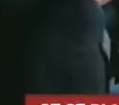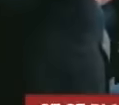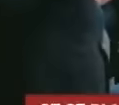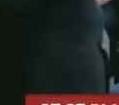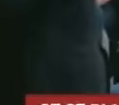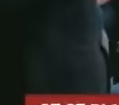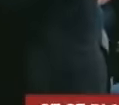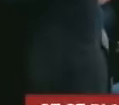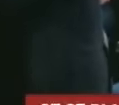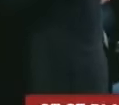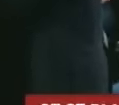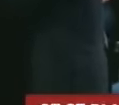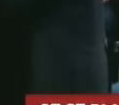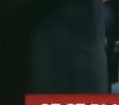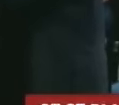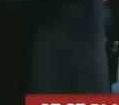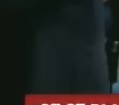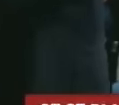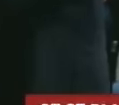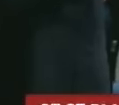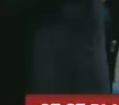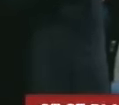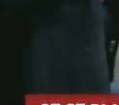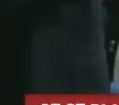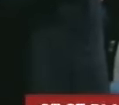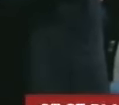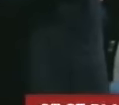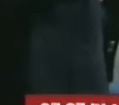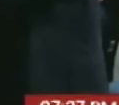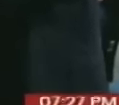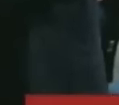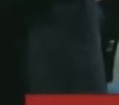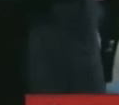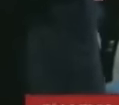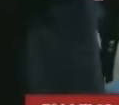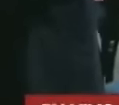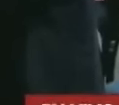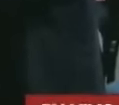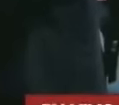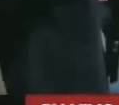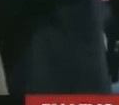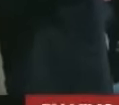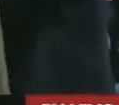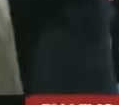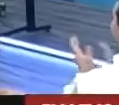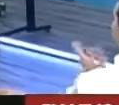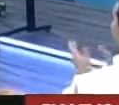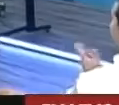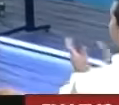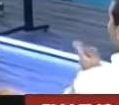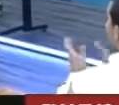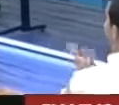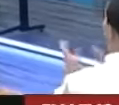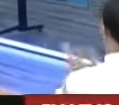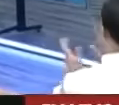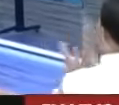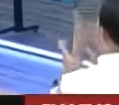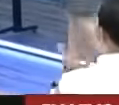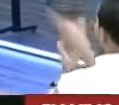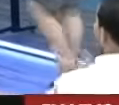Muy bien. Mágica. Una tierra mágica. Una tierra mágica. ¿Cómo se